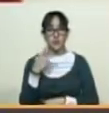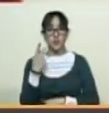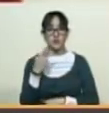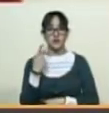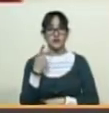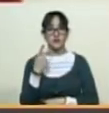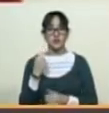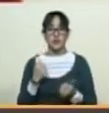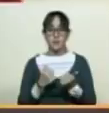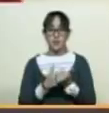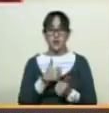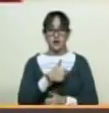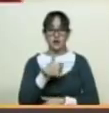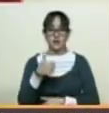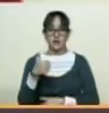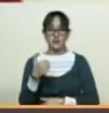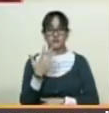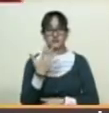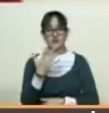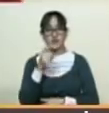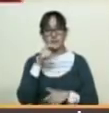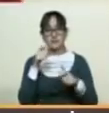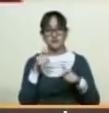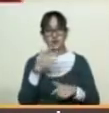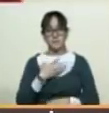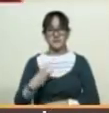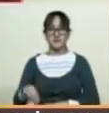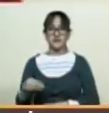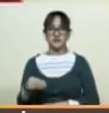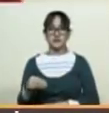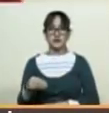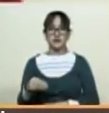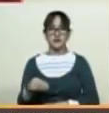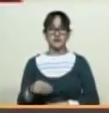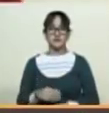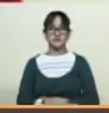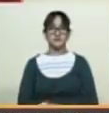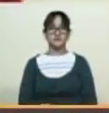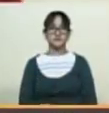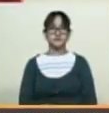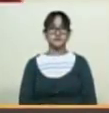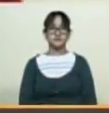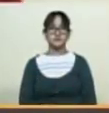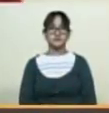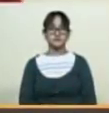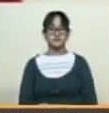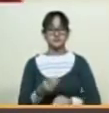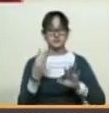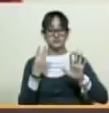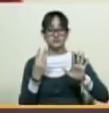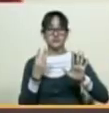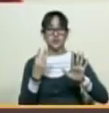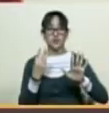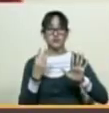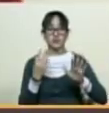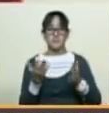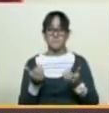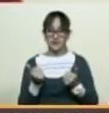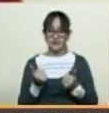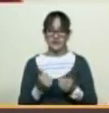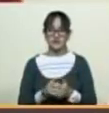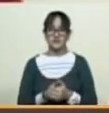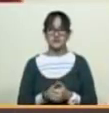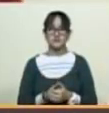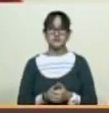que apoyan a cada uno de los 5 candidatos presidenciales. La octava petición,